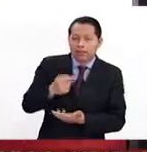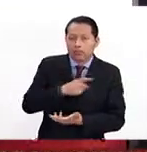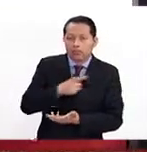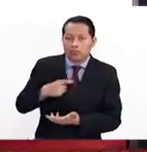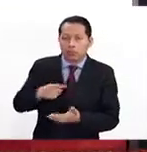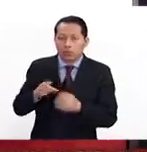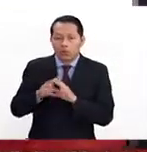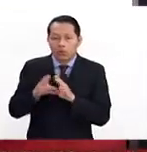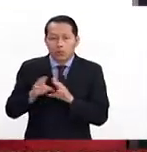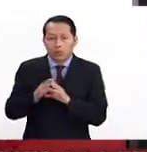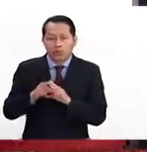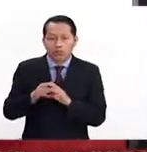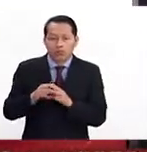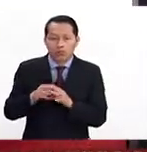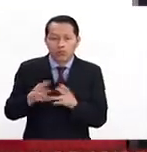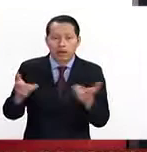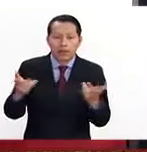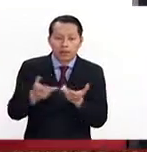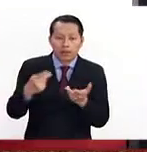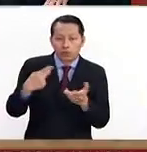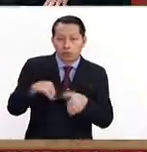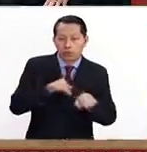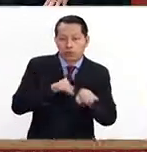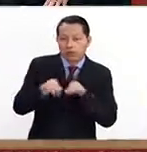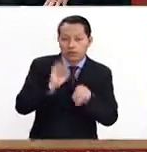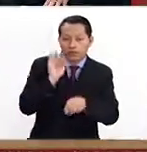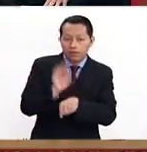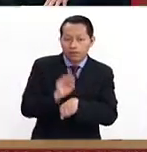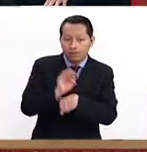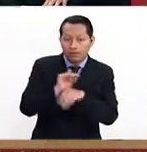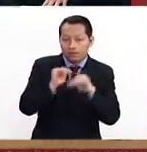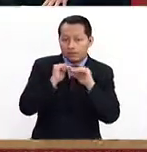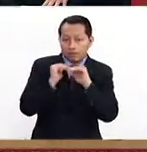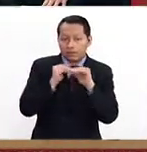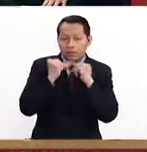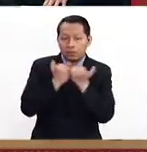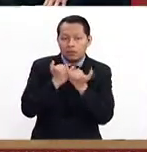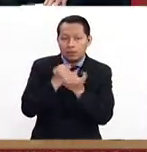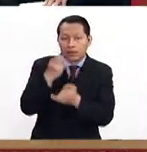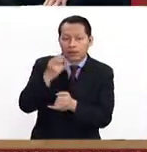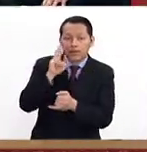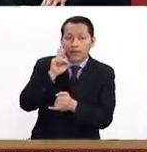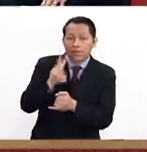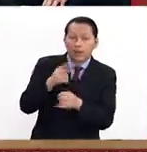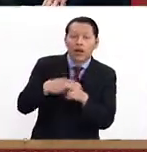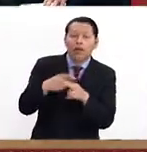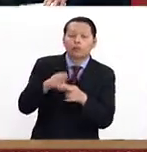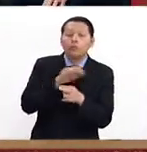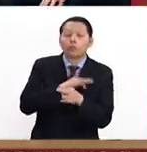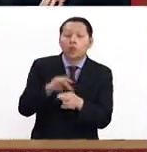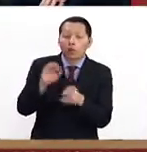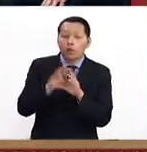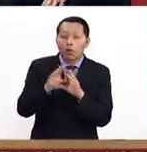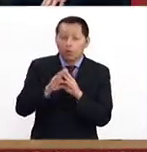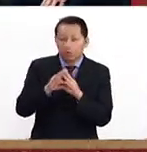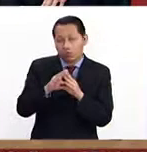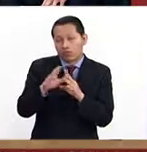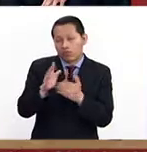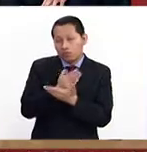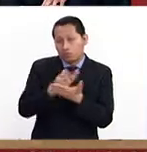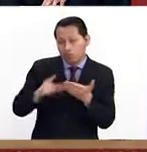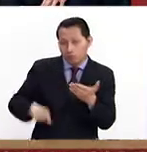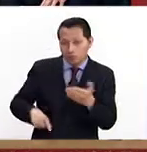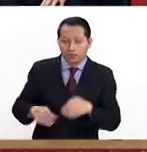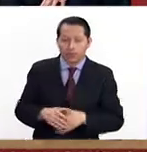pues, ejercer su rol de defensor de la democracia, y allí veremos hasta qué punto existe la verdadera división de poder. Protector